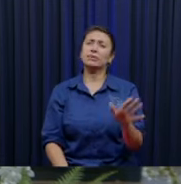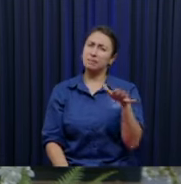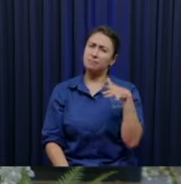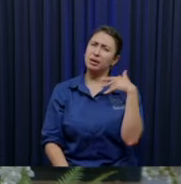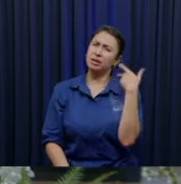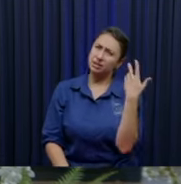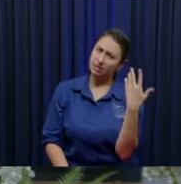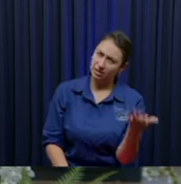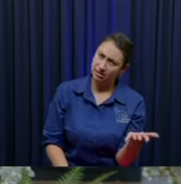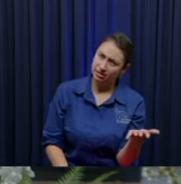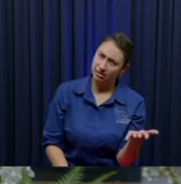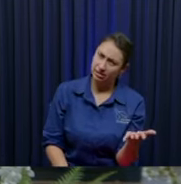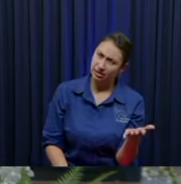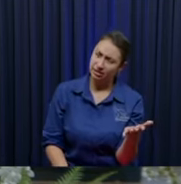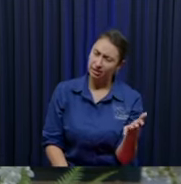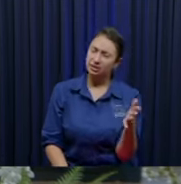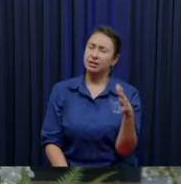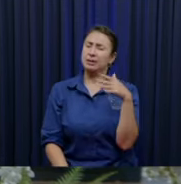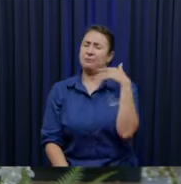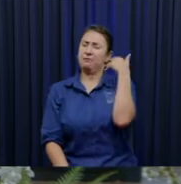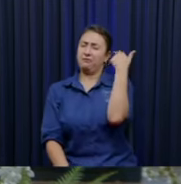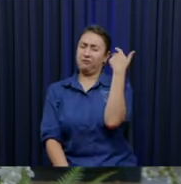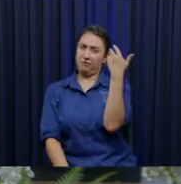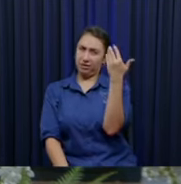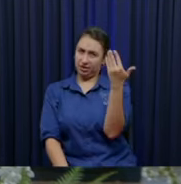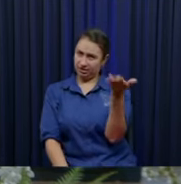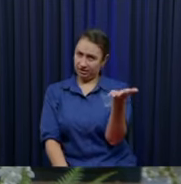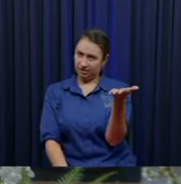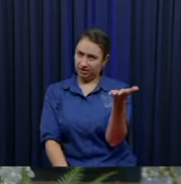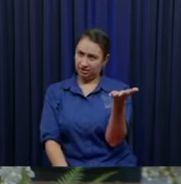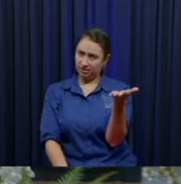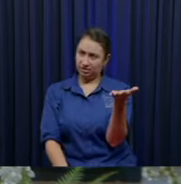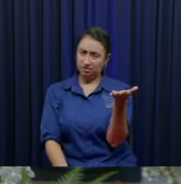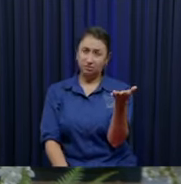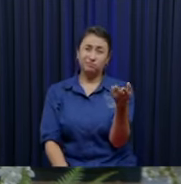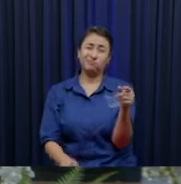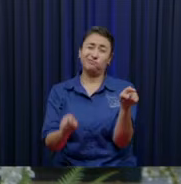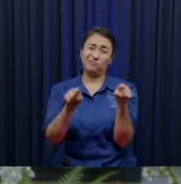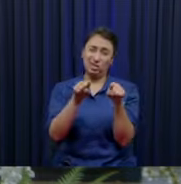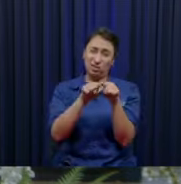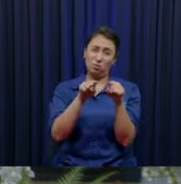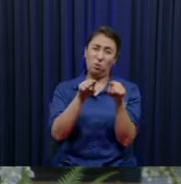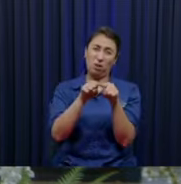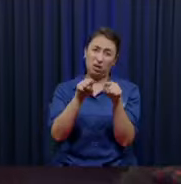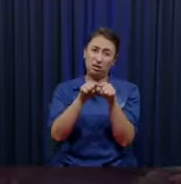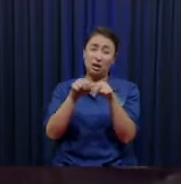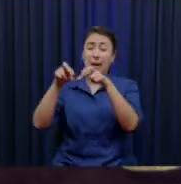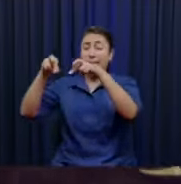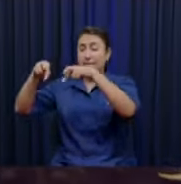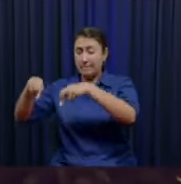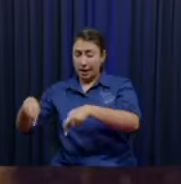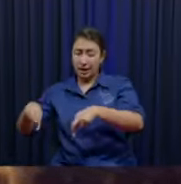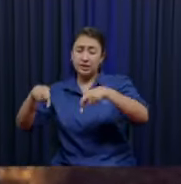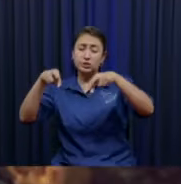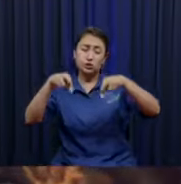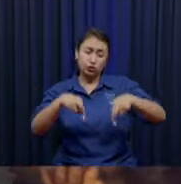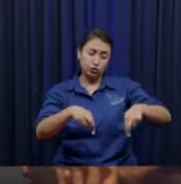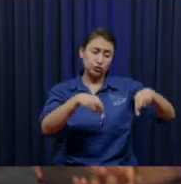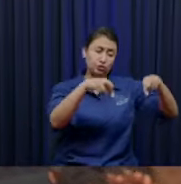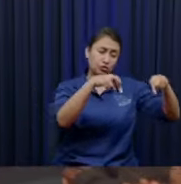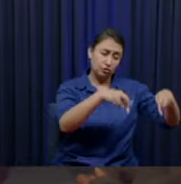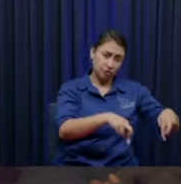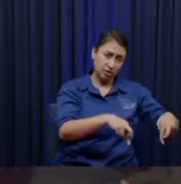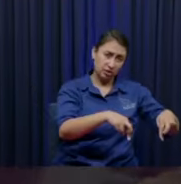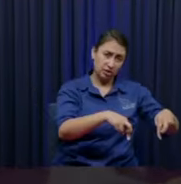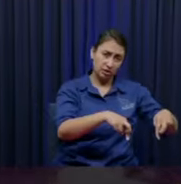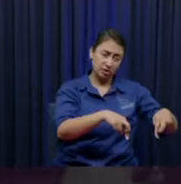hermanos, hermanos en Cristo, que ahora no quieren tocar en la iglesia, pero